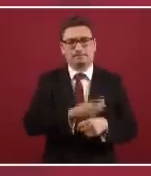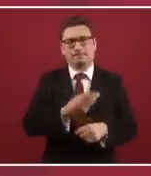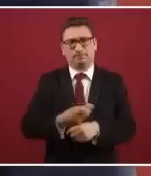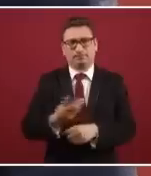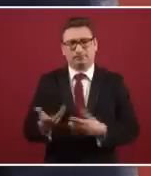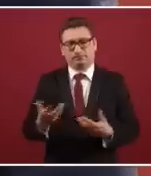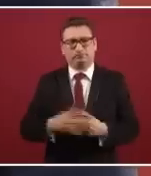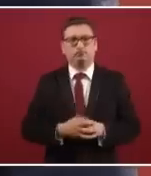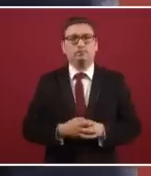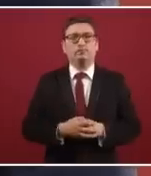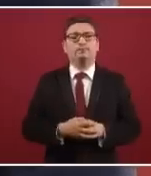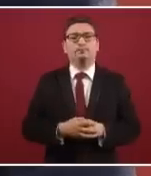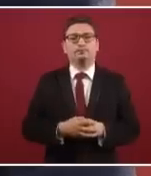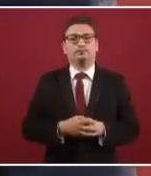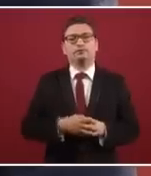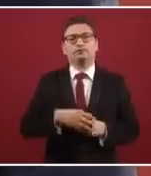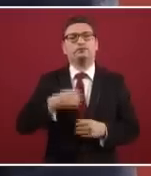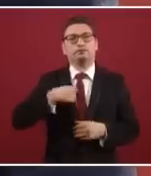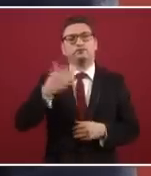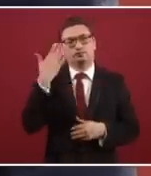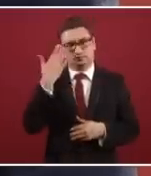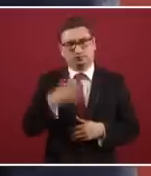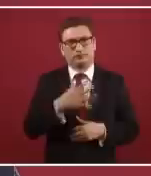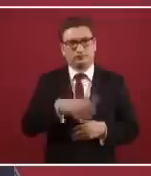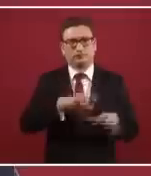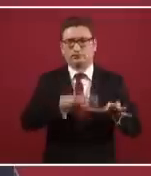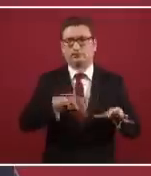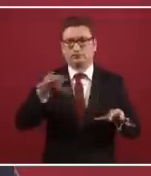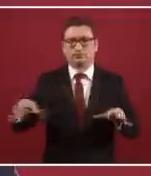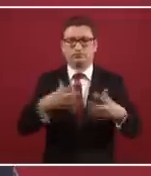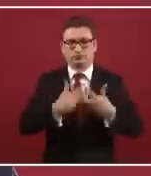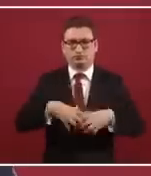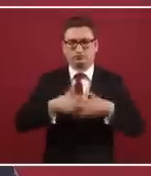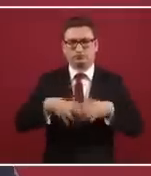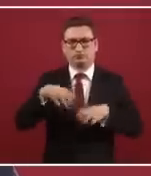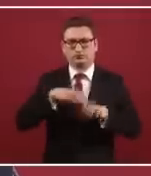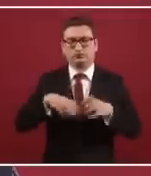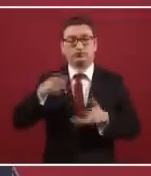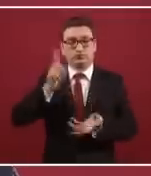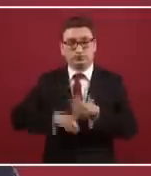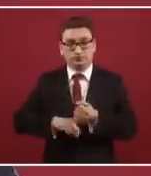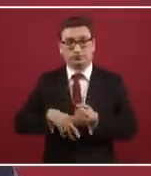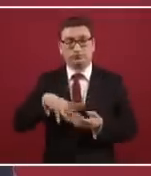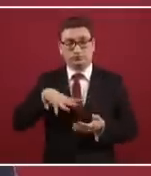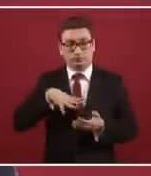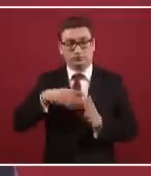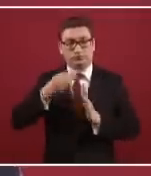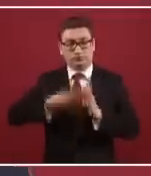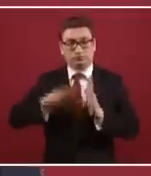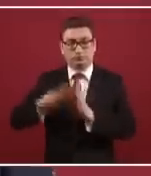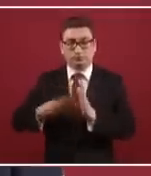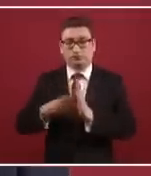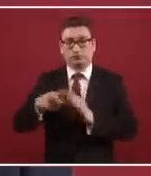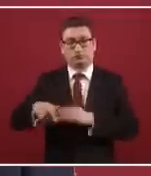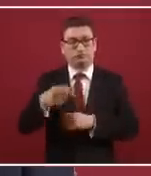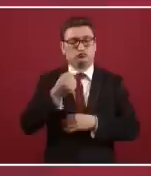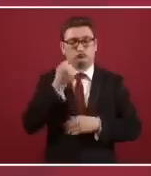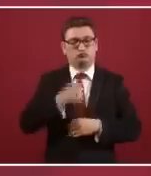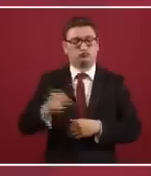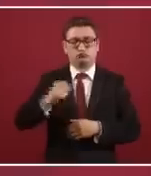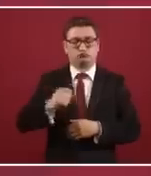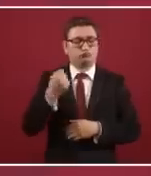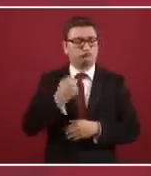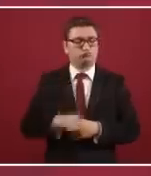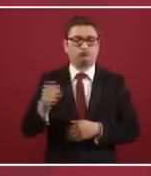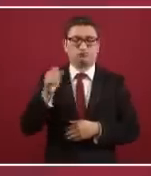a pesar de que en cada refinería se tiene un taller mecánico y que son muy